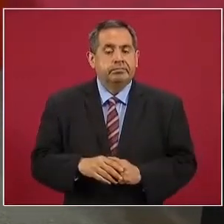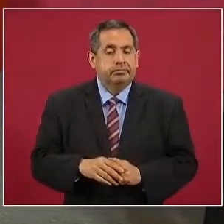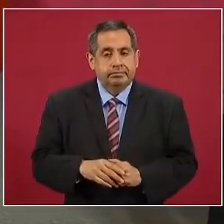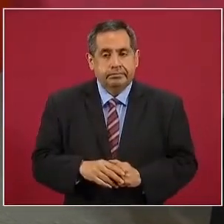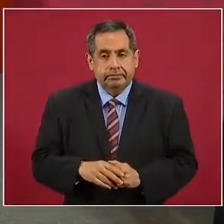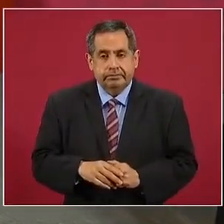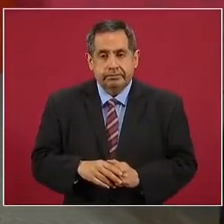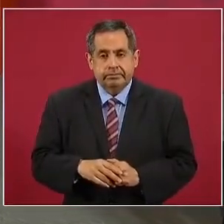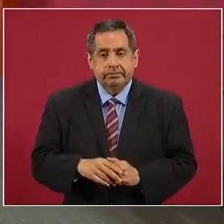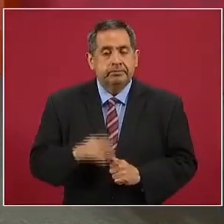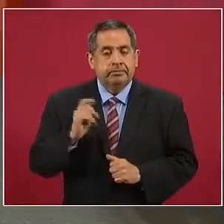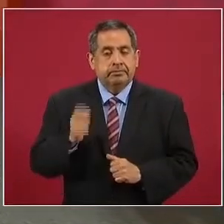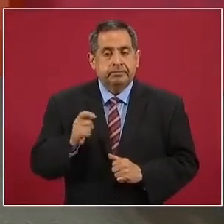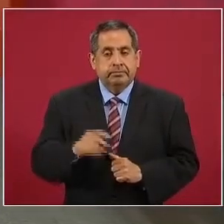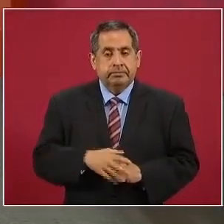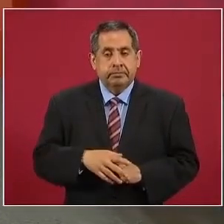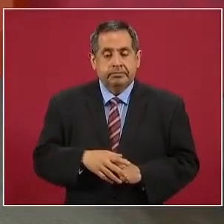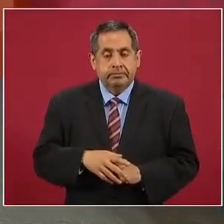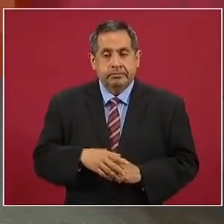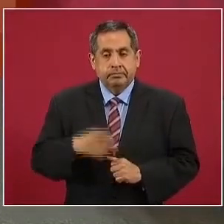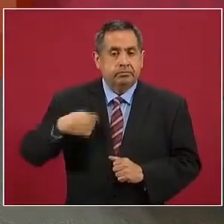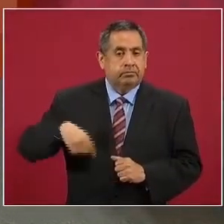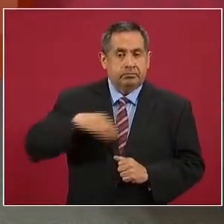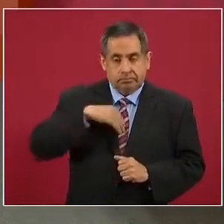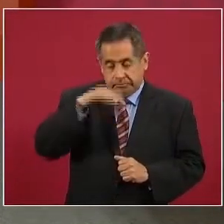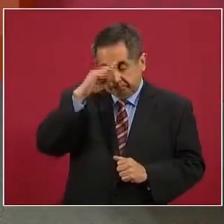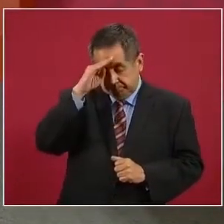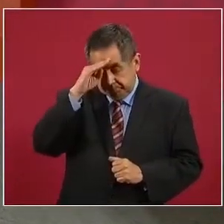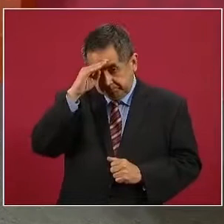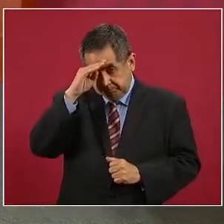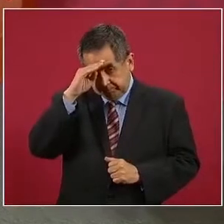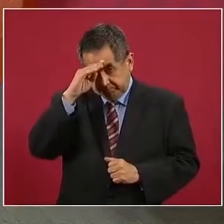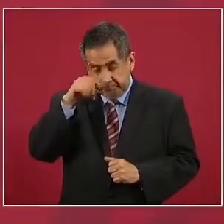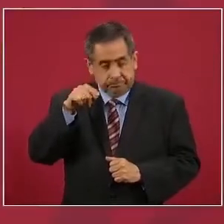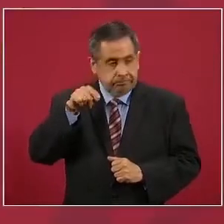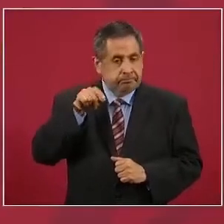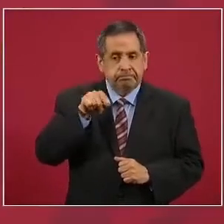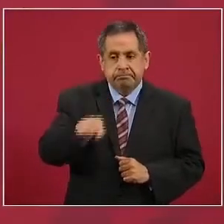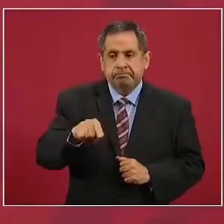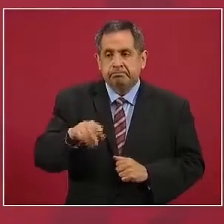fue el decidir meter recursos abajo,